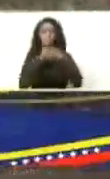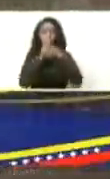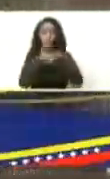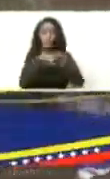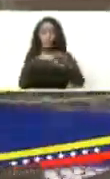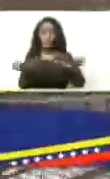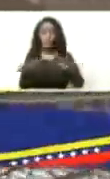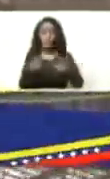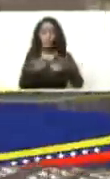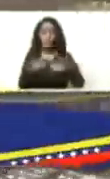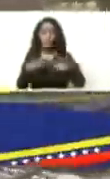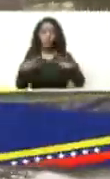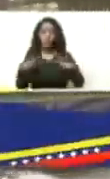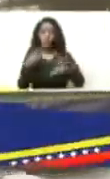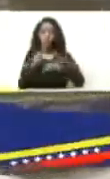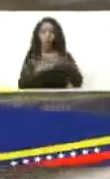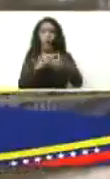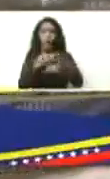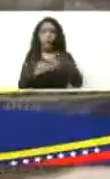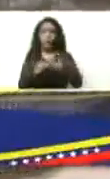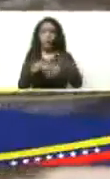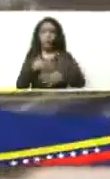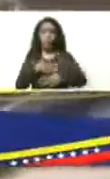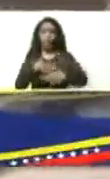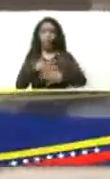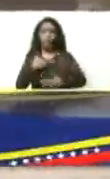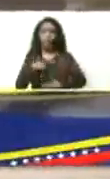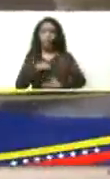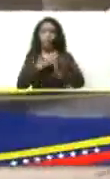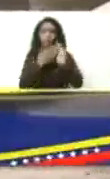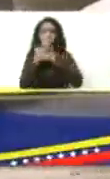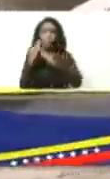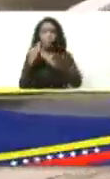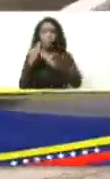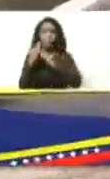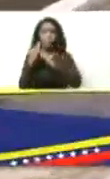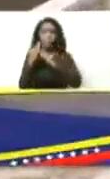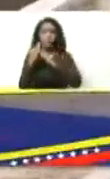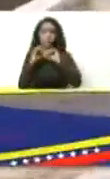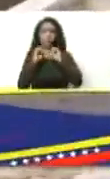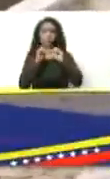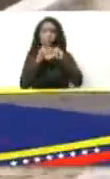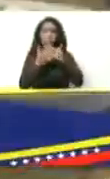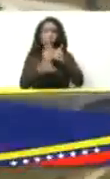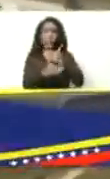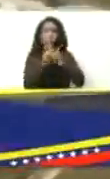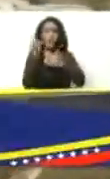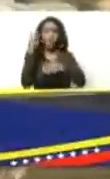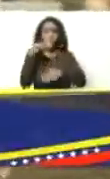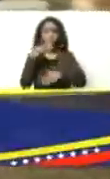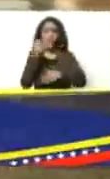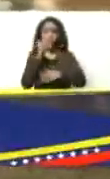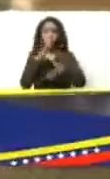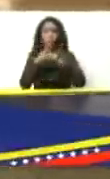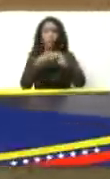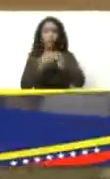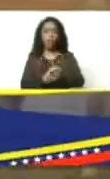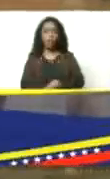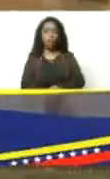y incrementarla para satisfacer nuestras comunidades y seguir adelantando con esa P de los CLAMI, señor